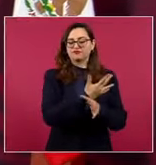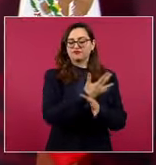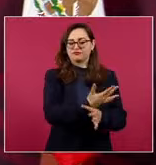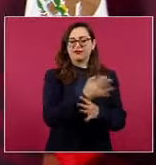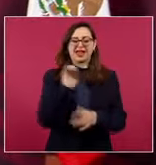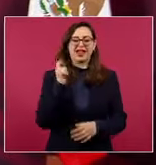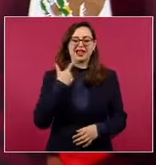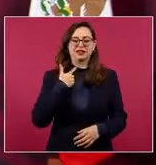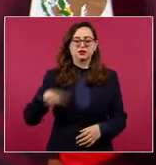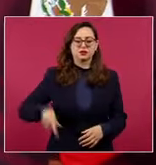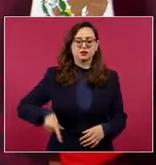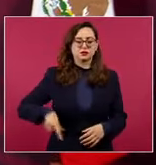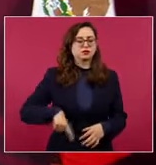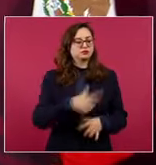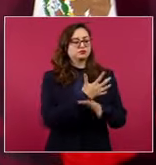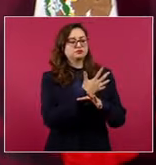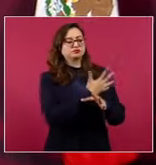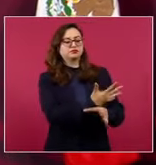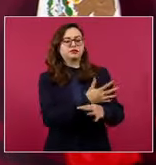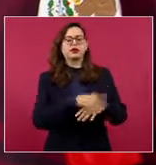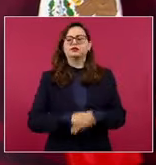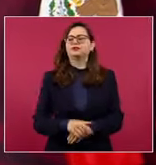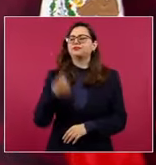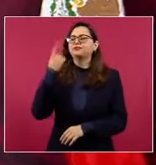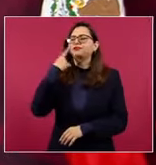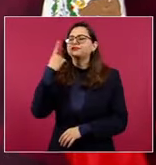porque la mayoría de la gente no tenía automóvil,